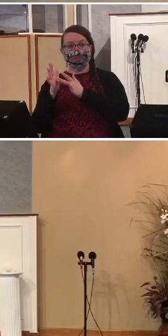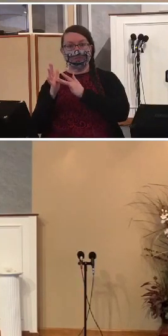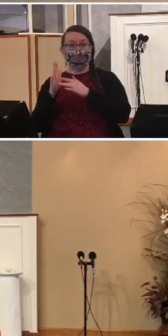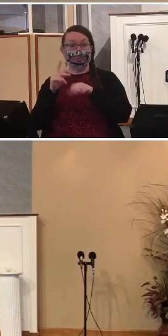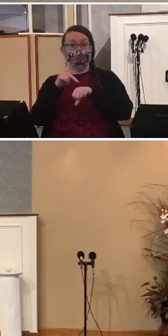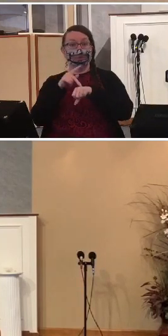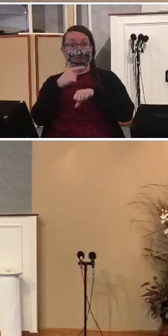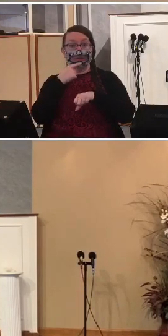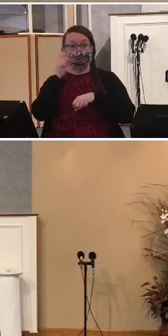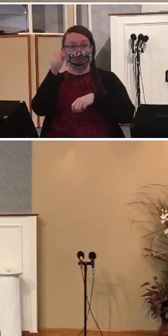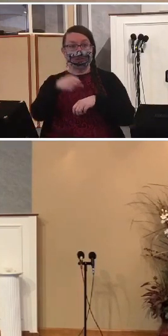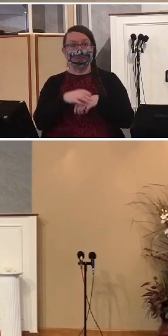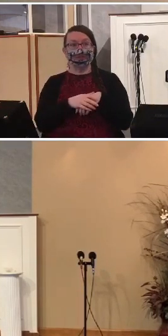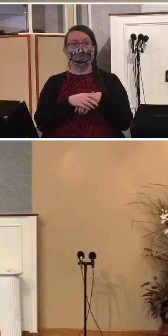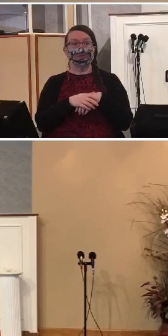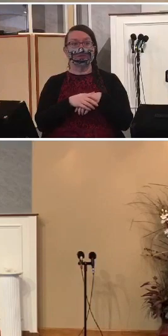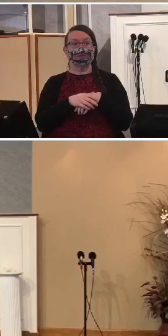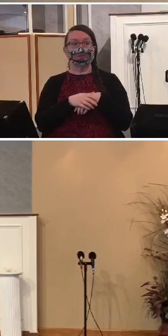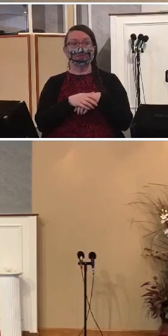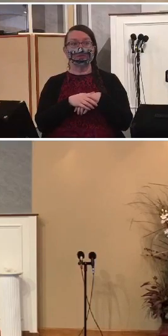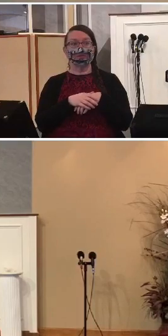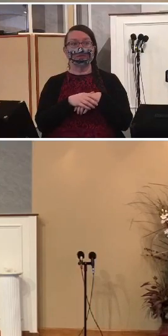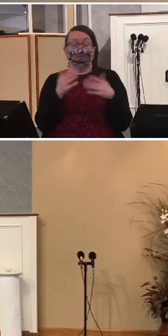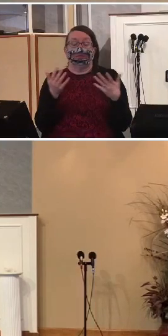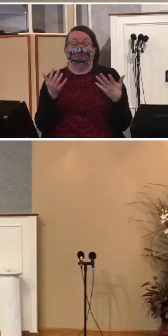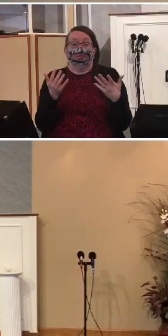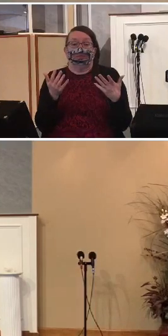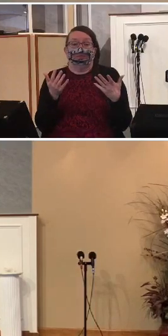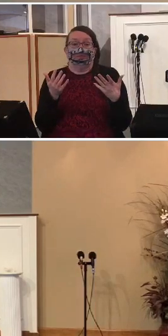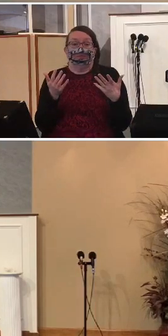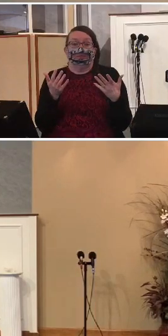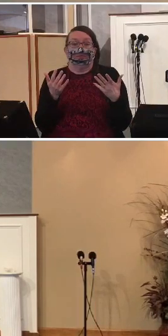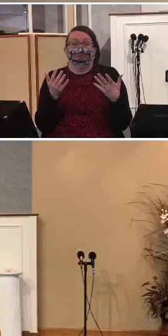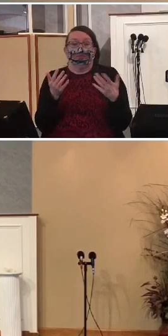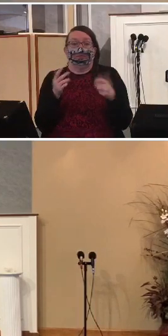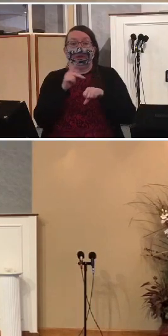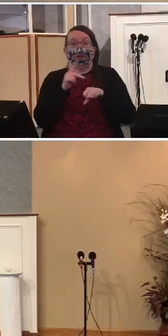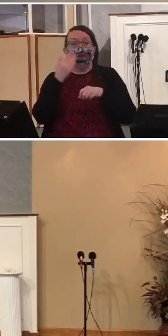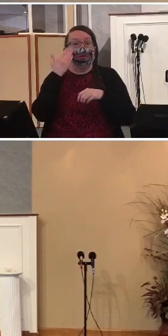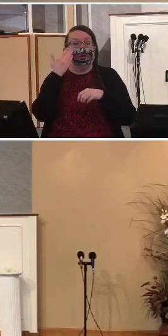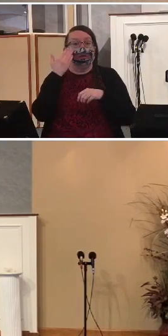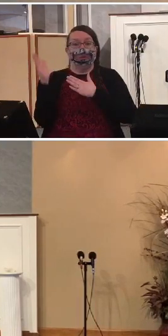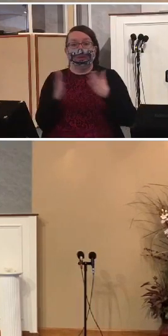dijo solamente sí. Él no tenía idea de lo que él se estaba entrando,